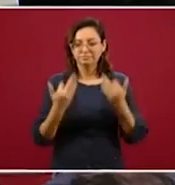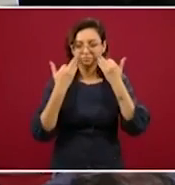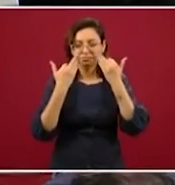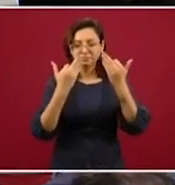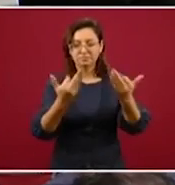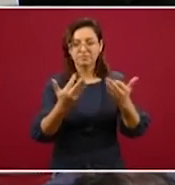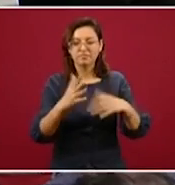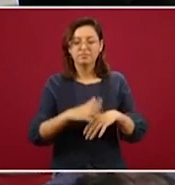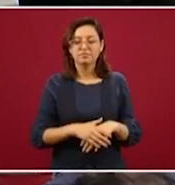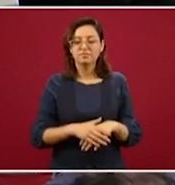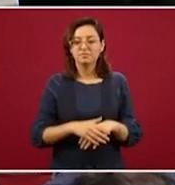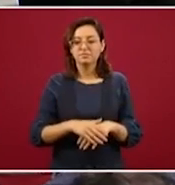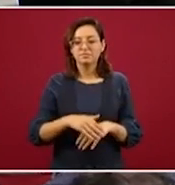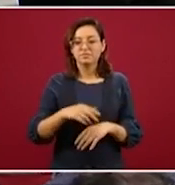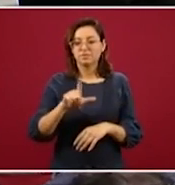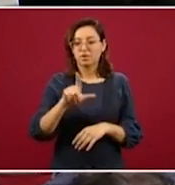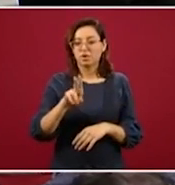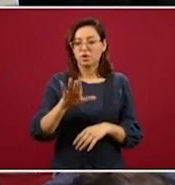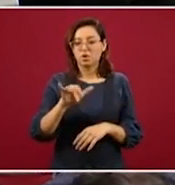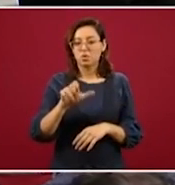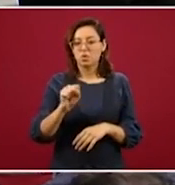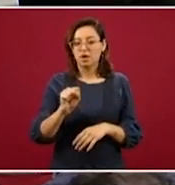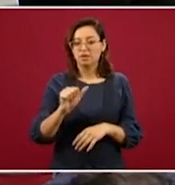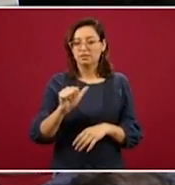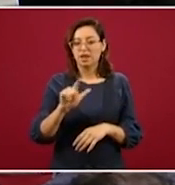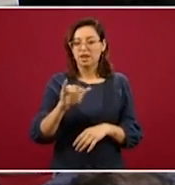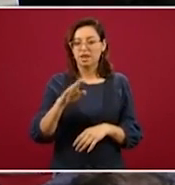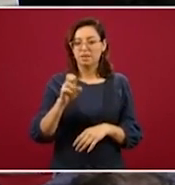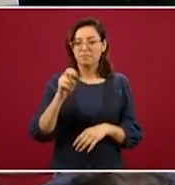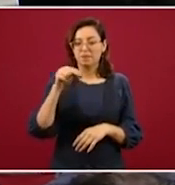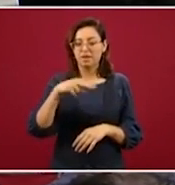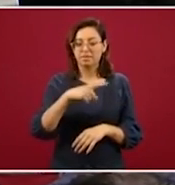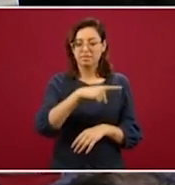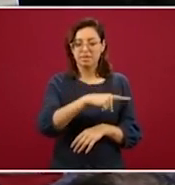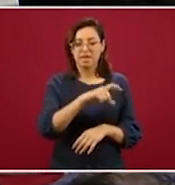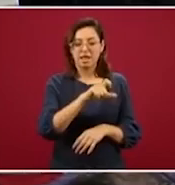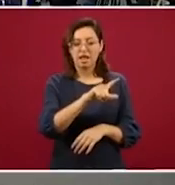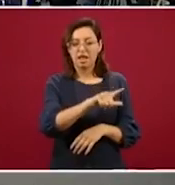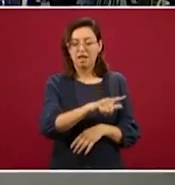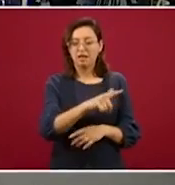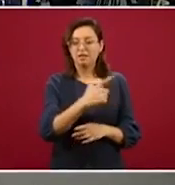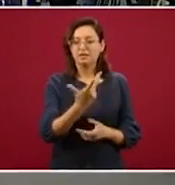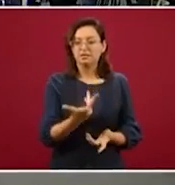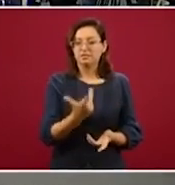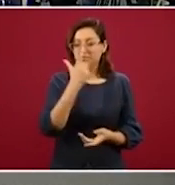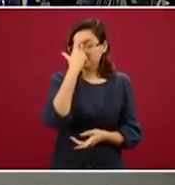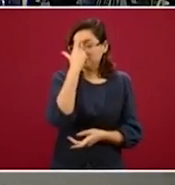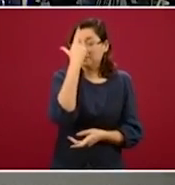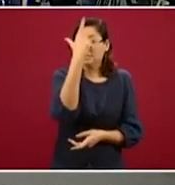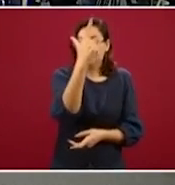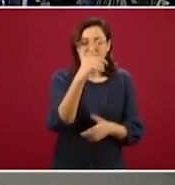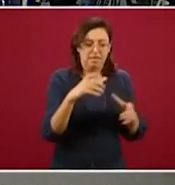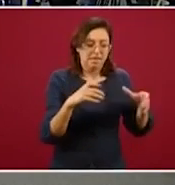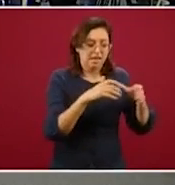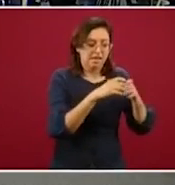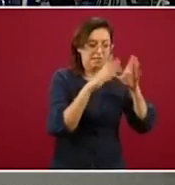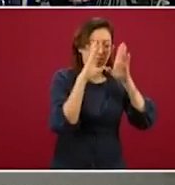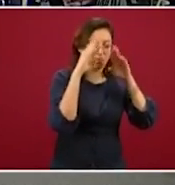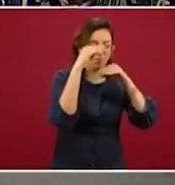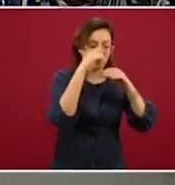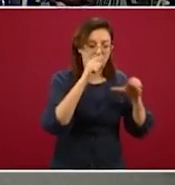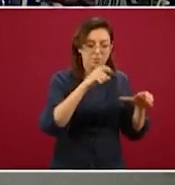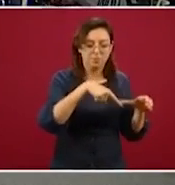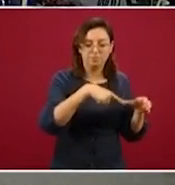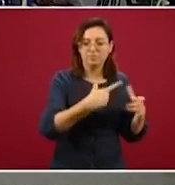con Lucas Alamán, el principal gurú del conservadurismo